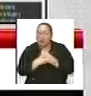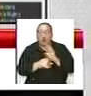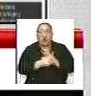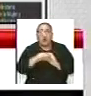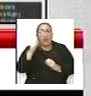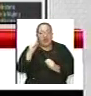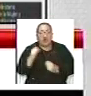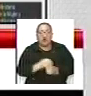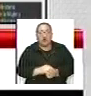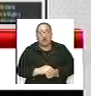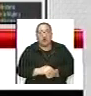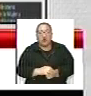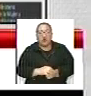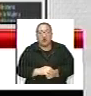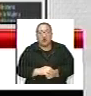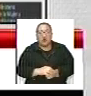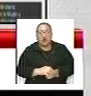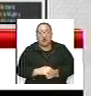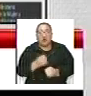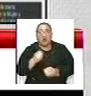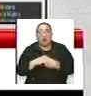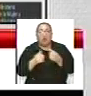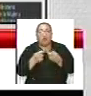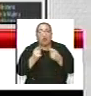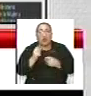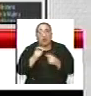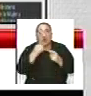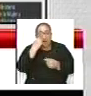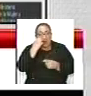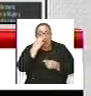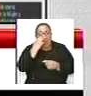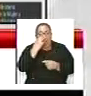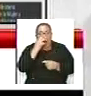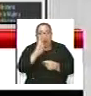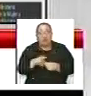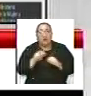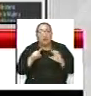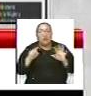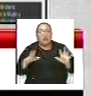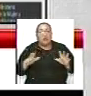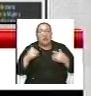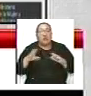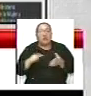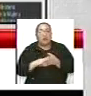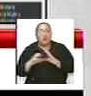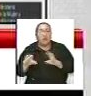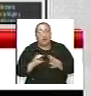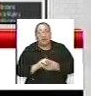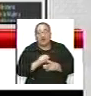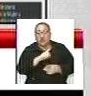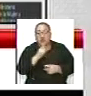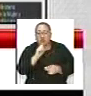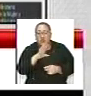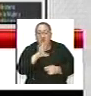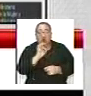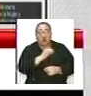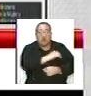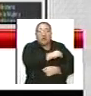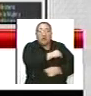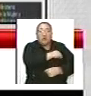derechos. En relación al tema de trata de personas, en el 2018 se han realizado